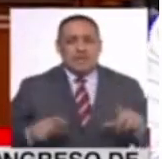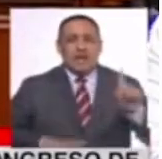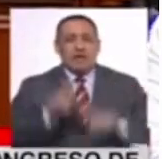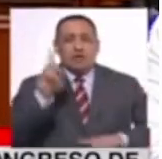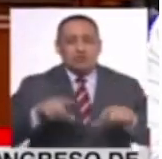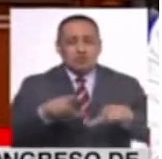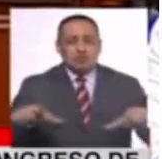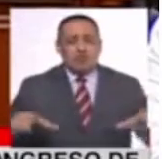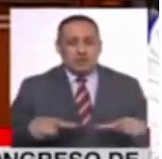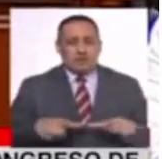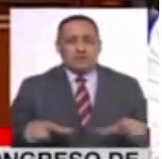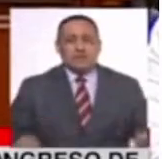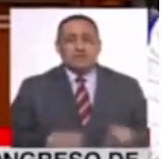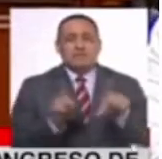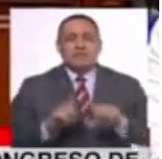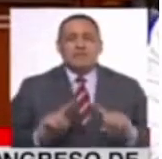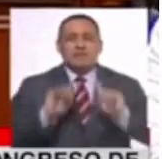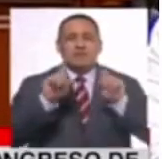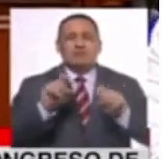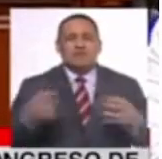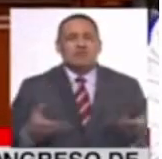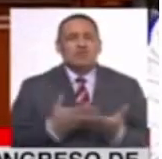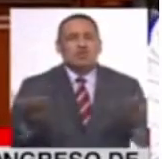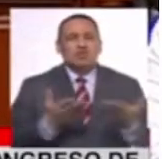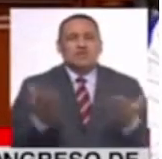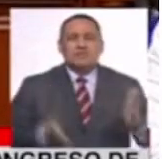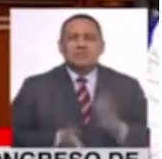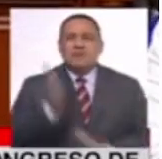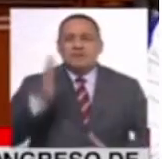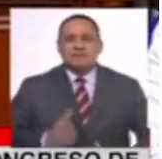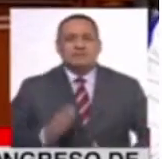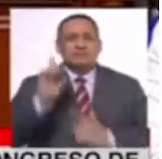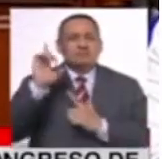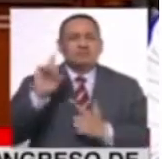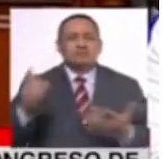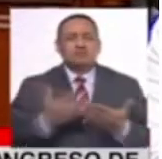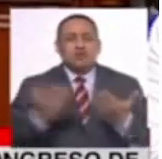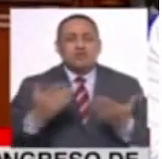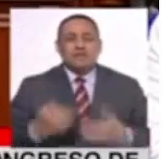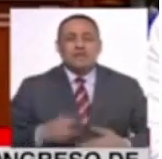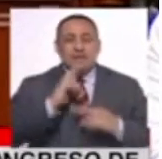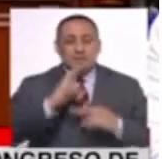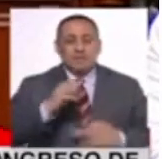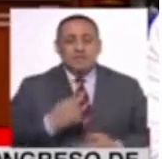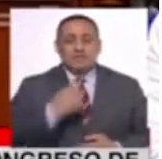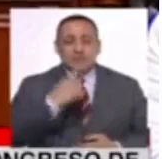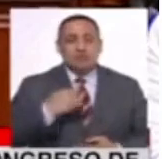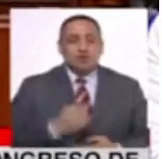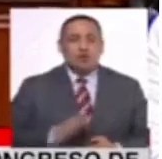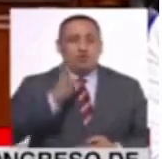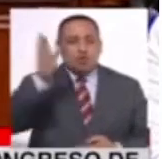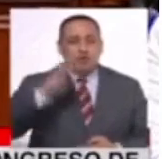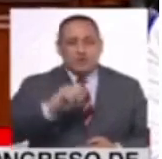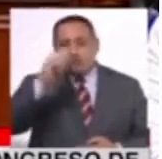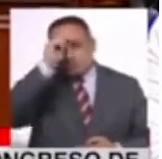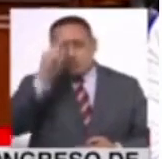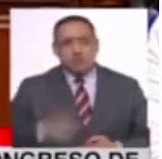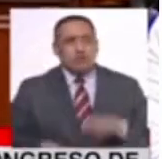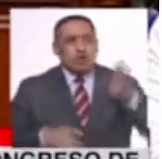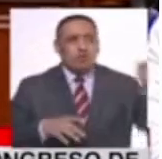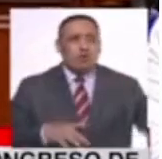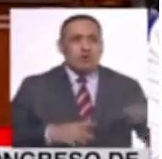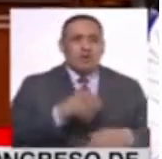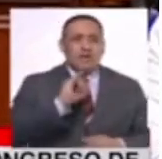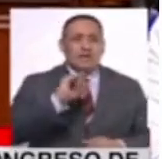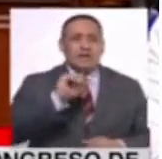algún lugar, le preguntan, ¿dónde vas a servir? Y la respuesta a esto es, voy a servir en Tumbes, voy a servir